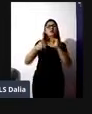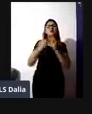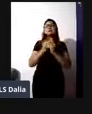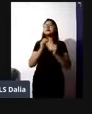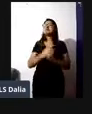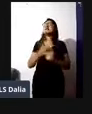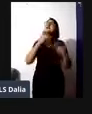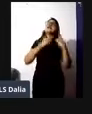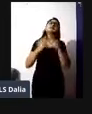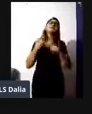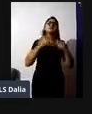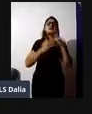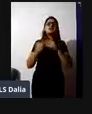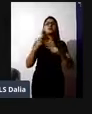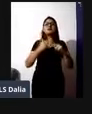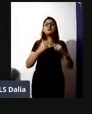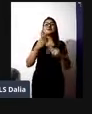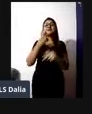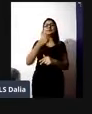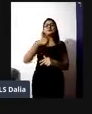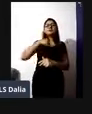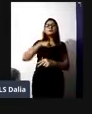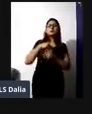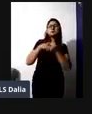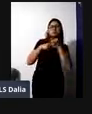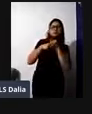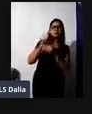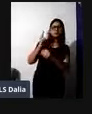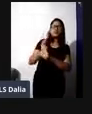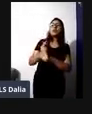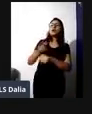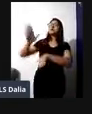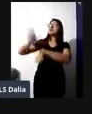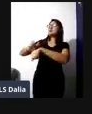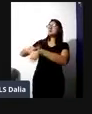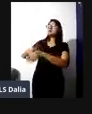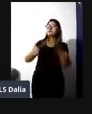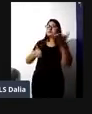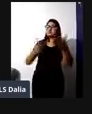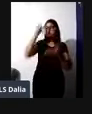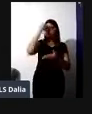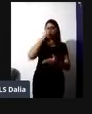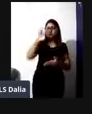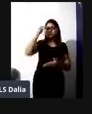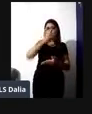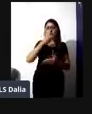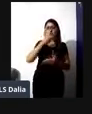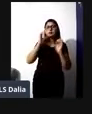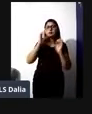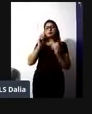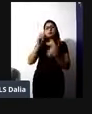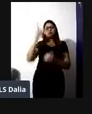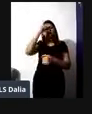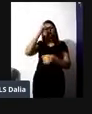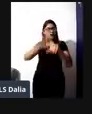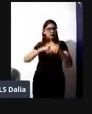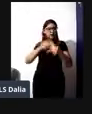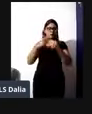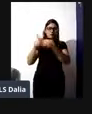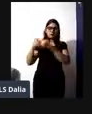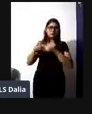hacemos es estarnos canalizando con algunos psicólogos, con algunos psiquiatras, para que